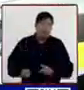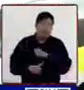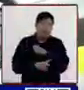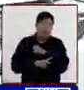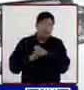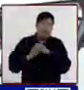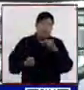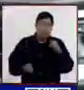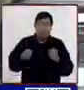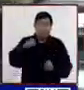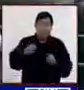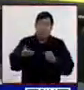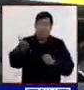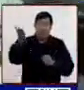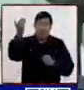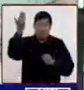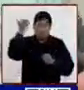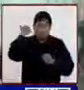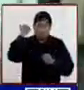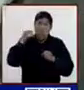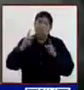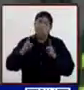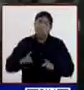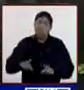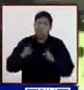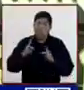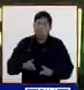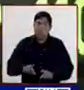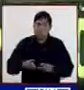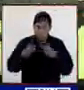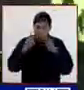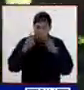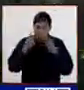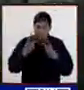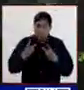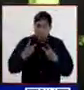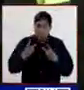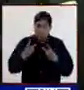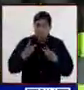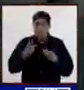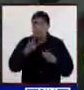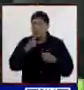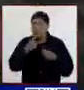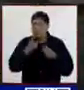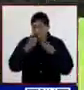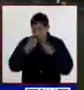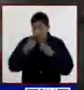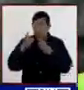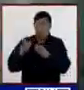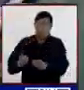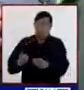el motorizado hace días atrás, persona que hace días no fue vista por quienes se lo denuncian.